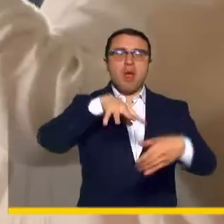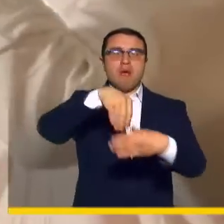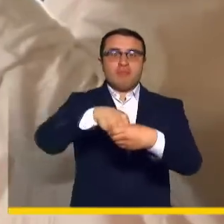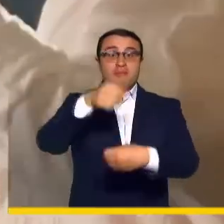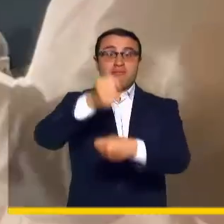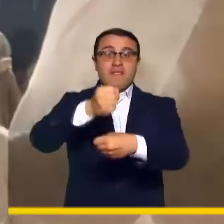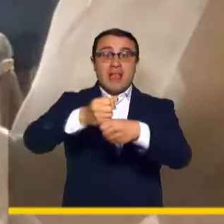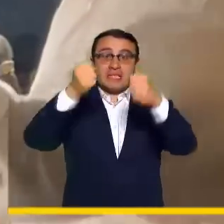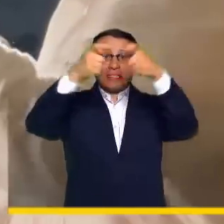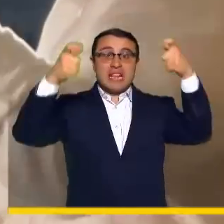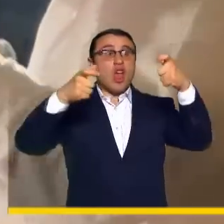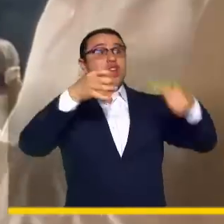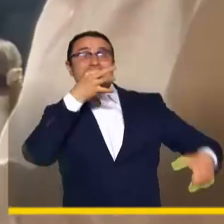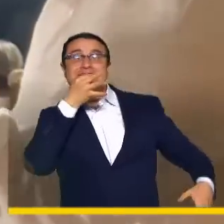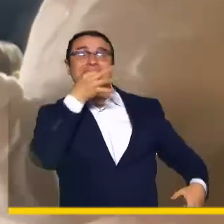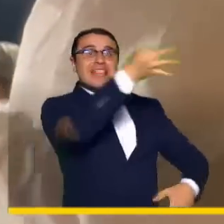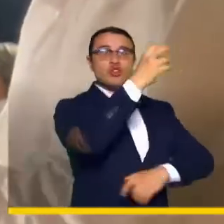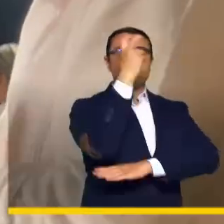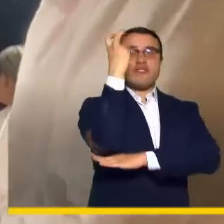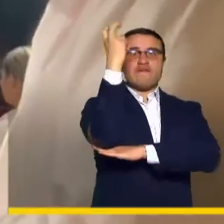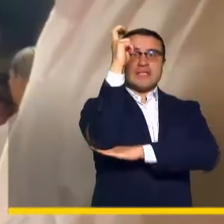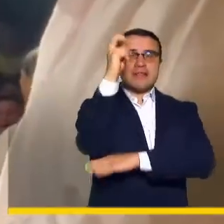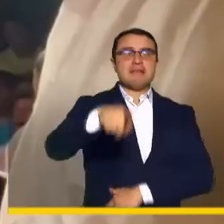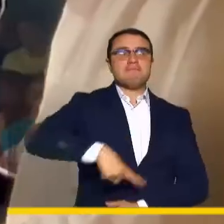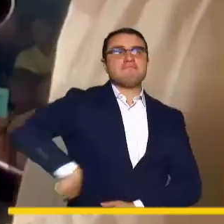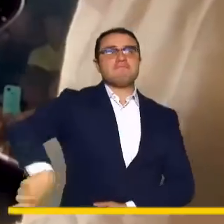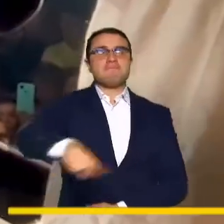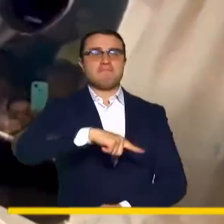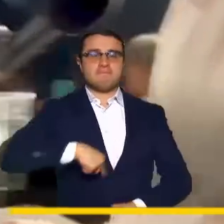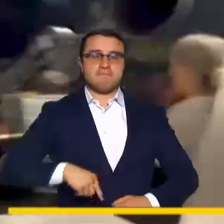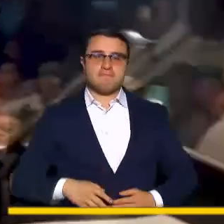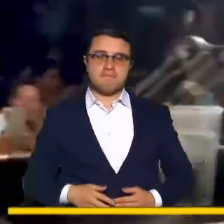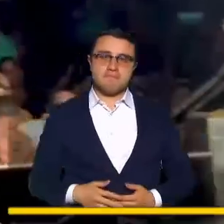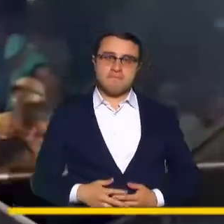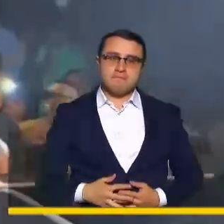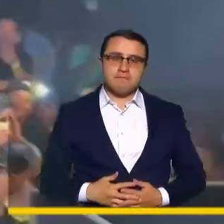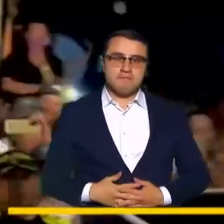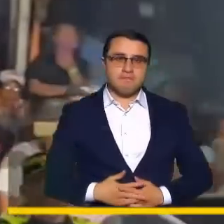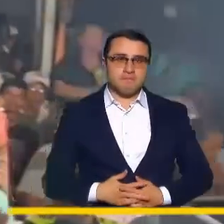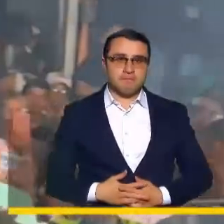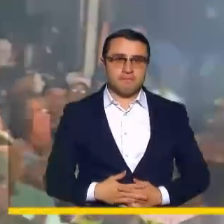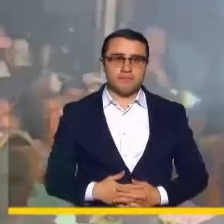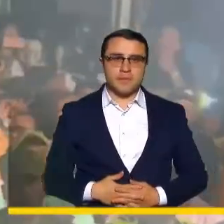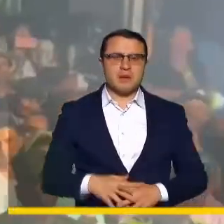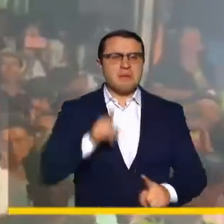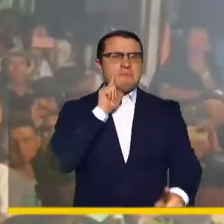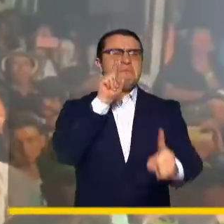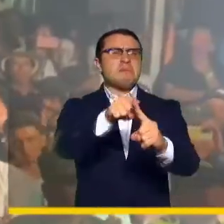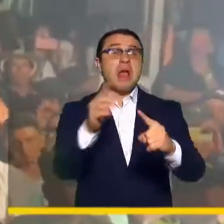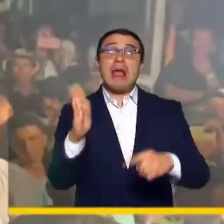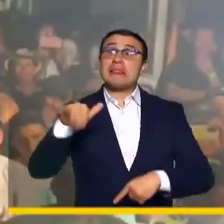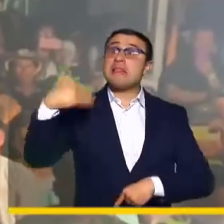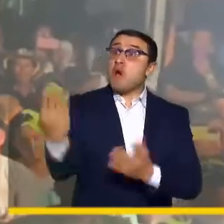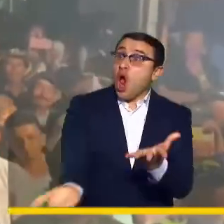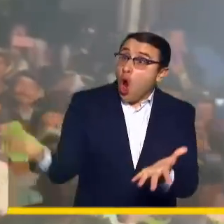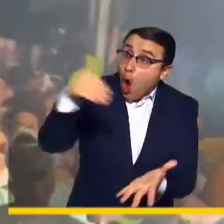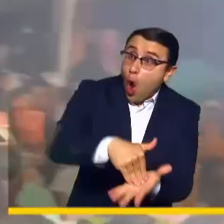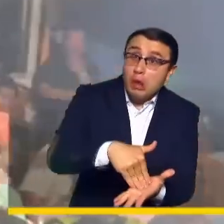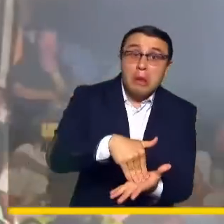acusados ante la Fiscalía General de la Nación. para que no vuelva a ocurrir.